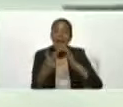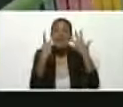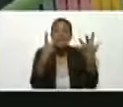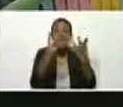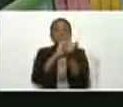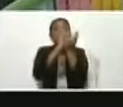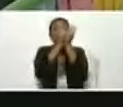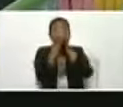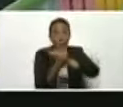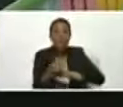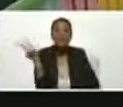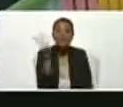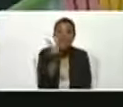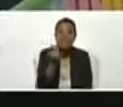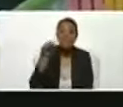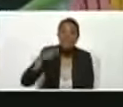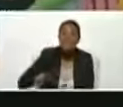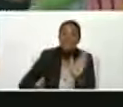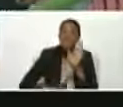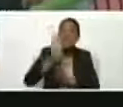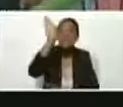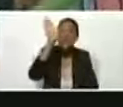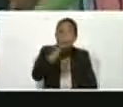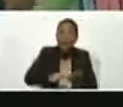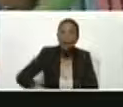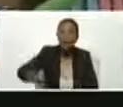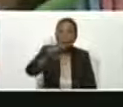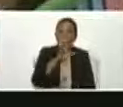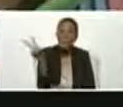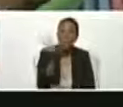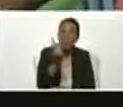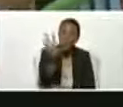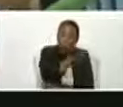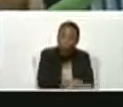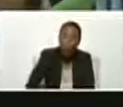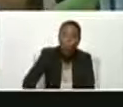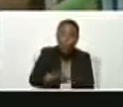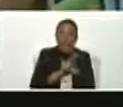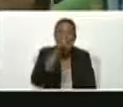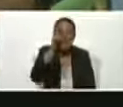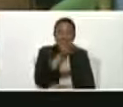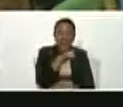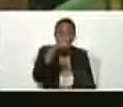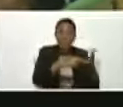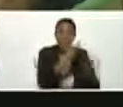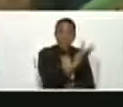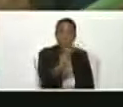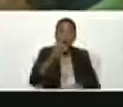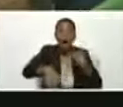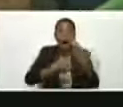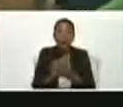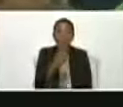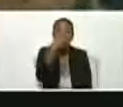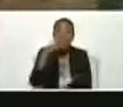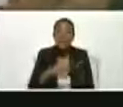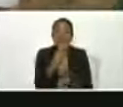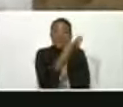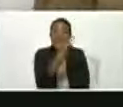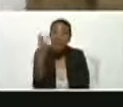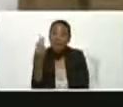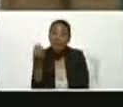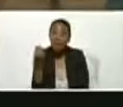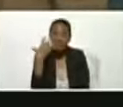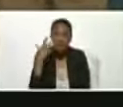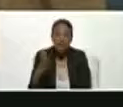siete transformaciones que vamos a llevar adelante en Venezuela de aquí al 2030 los compromisos que yo voy a